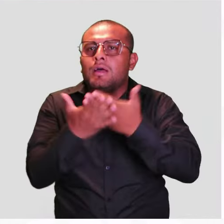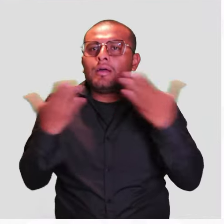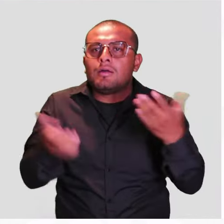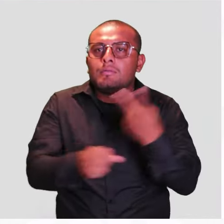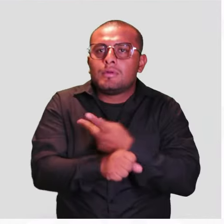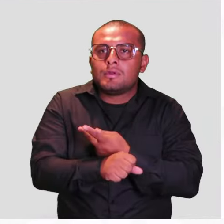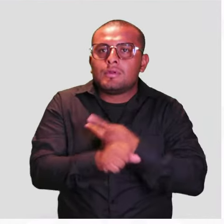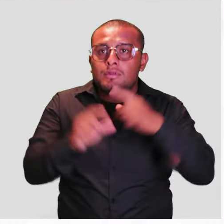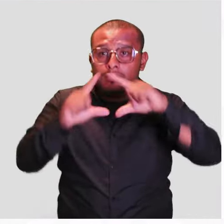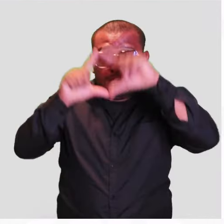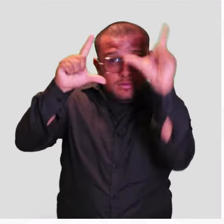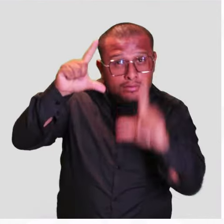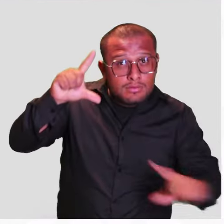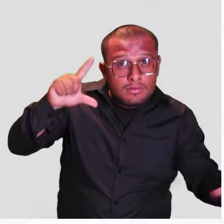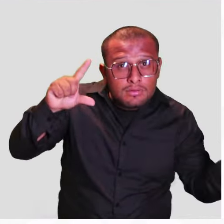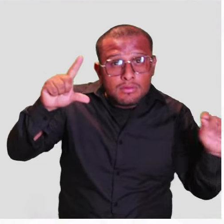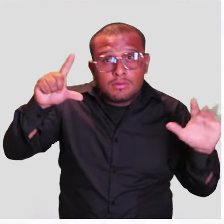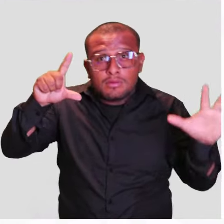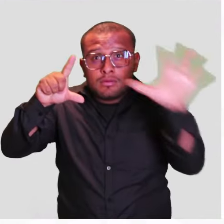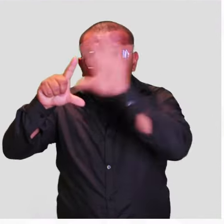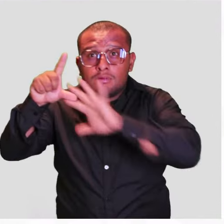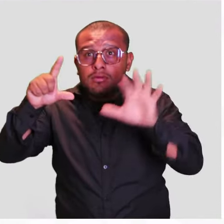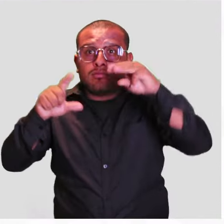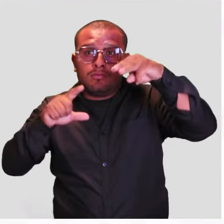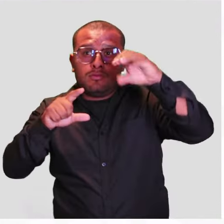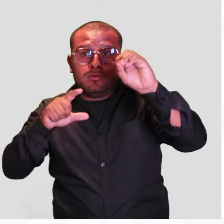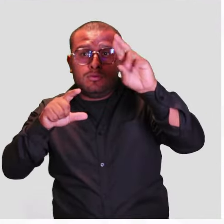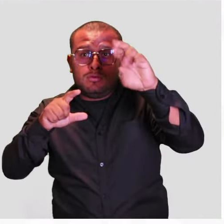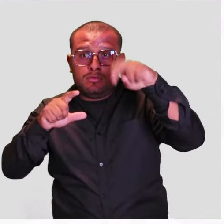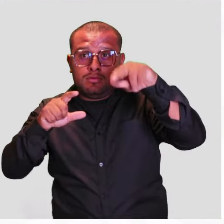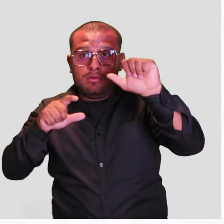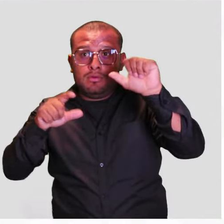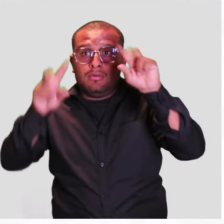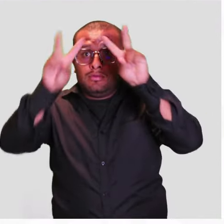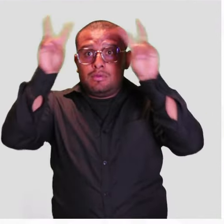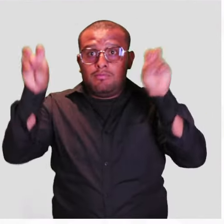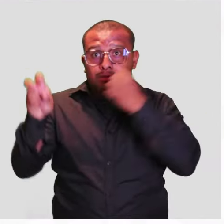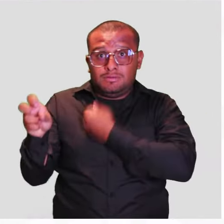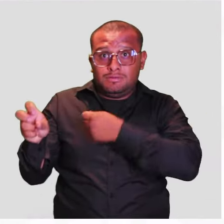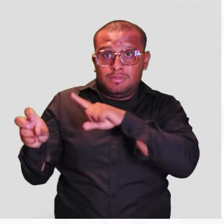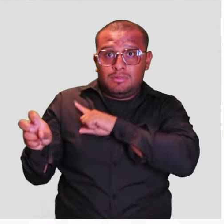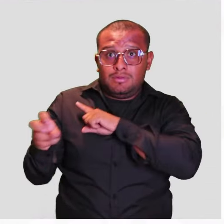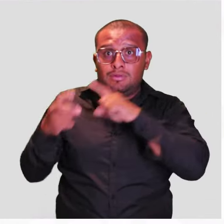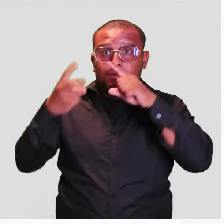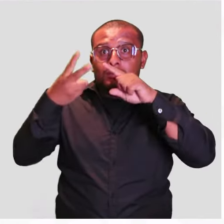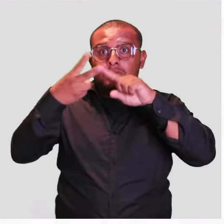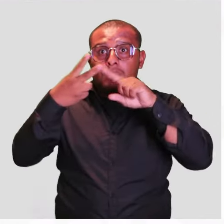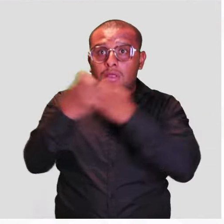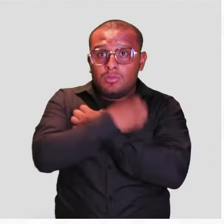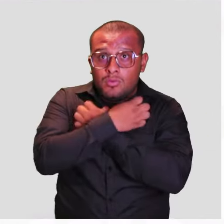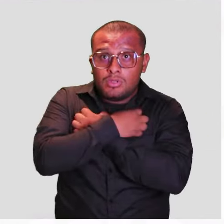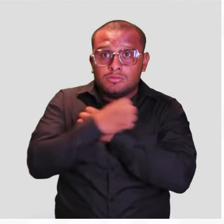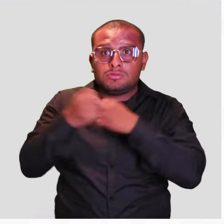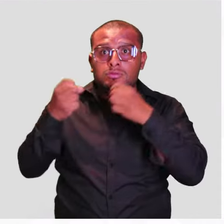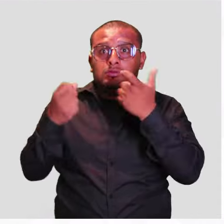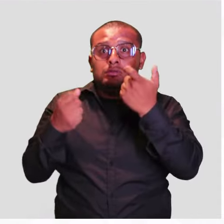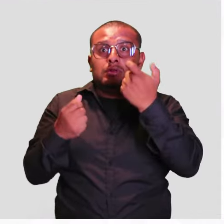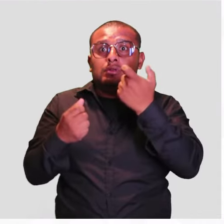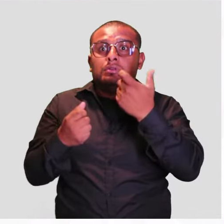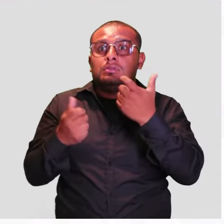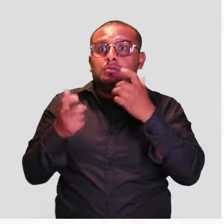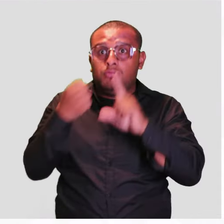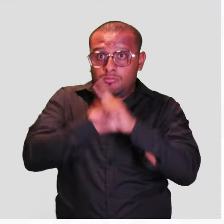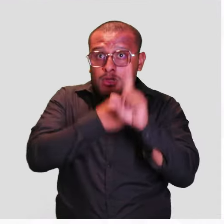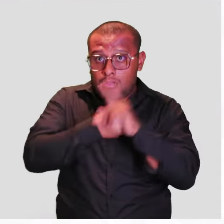país temas de salud, seguridad, educación y, por supuesto, que tu economía hoy está muy lastimada. Vamos a